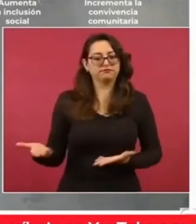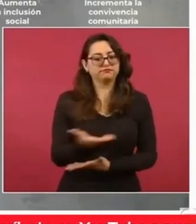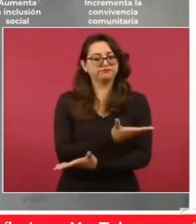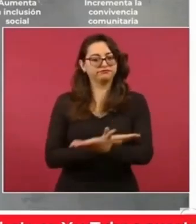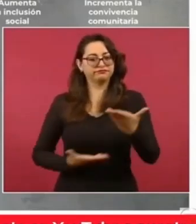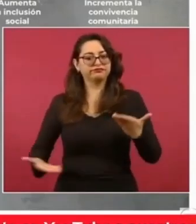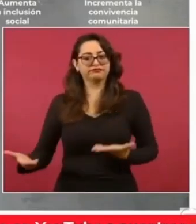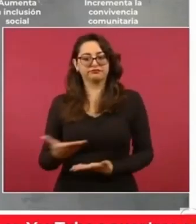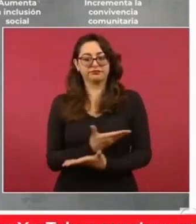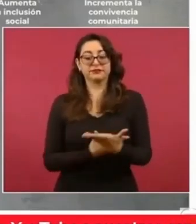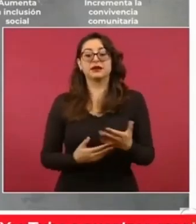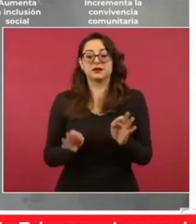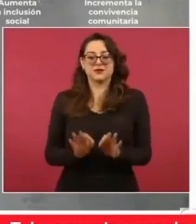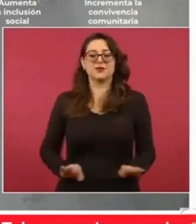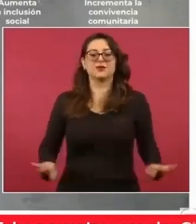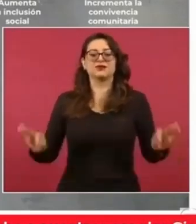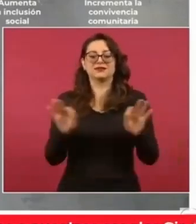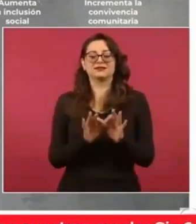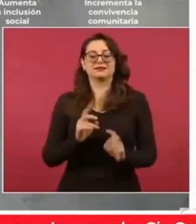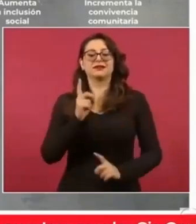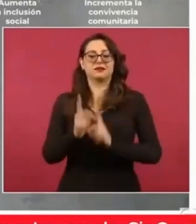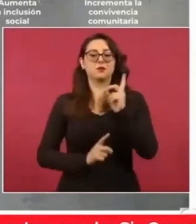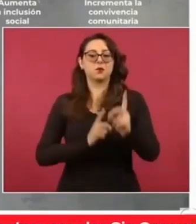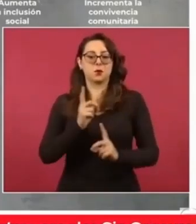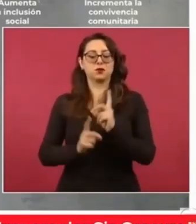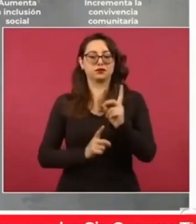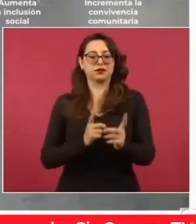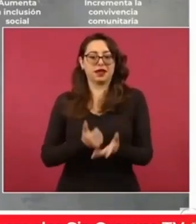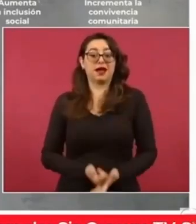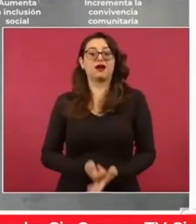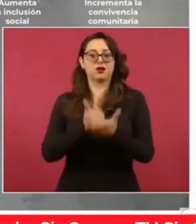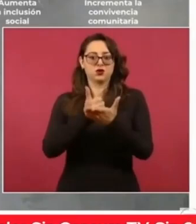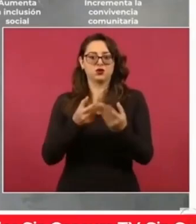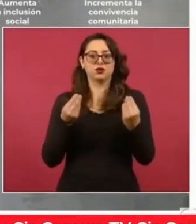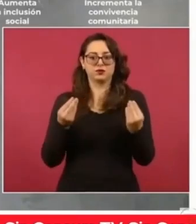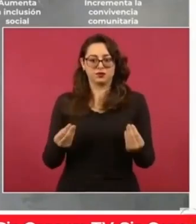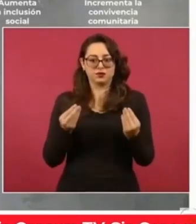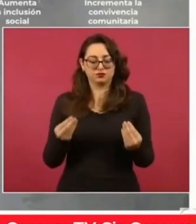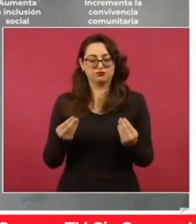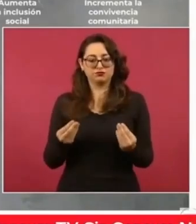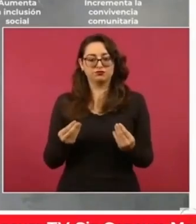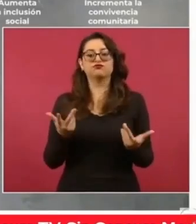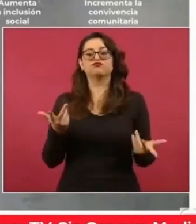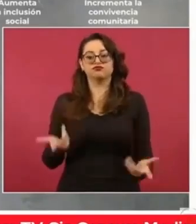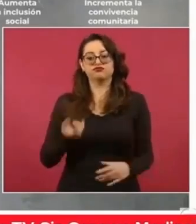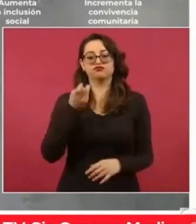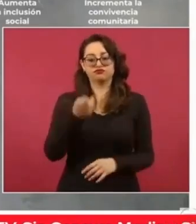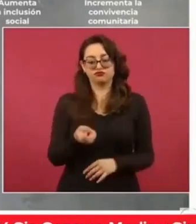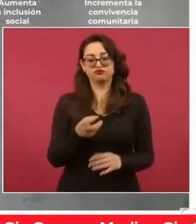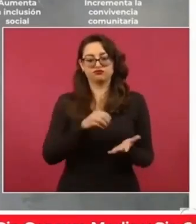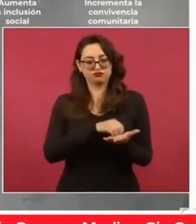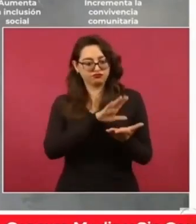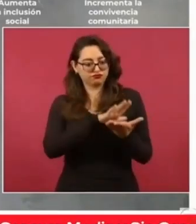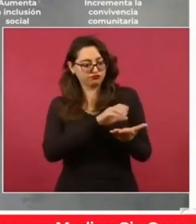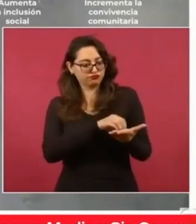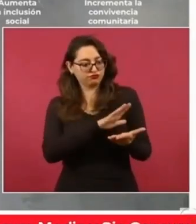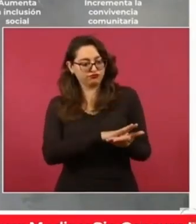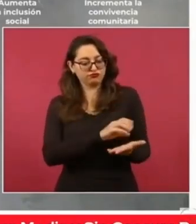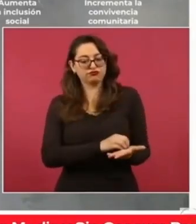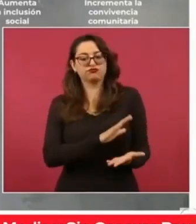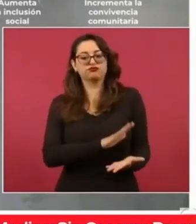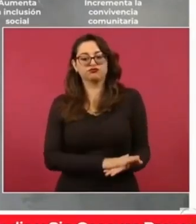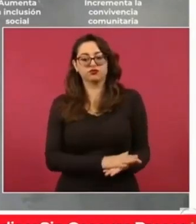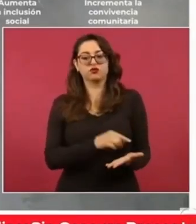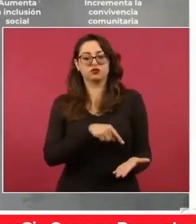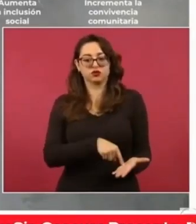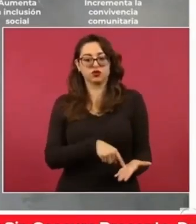elemento también muy importante a resaltar que este tipo de intervenciones han apoyado y tenemos los datos y el sustento en relación a